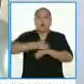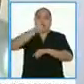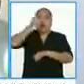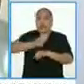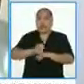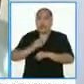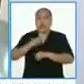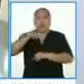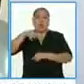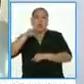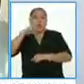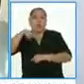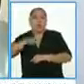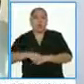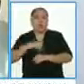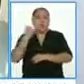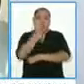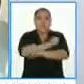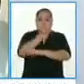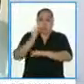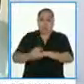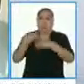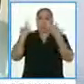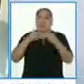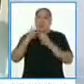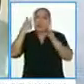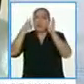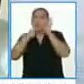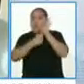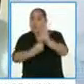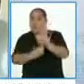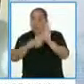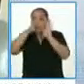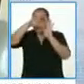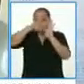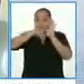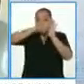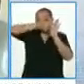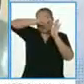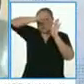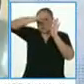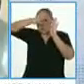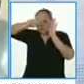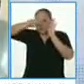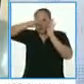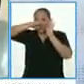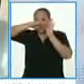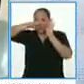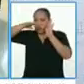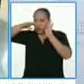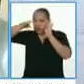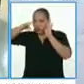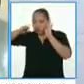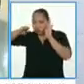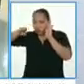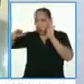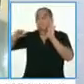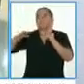Tacna, ya están mostrando esta Bien. curva doblando o manteniendo o estabilizándose, incluso